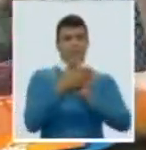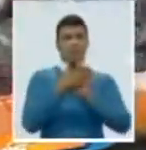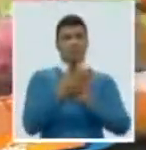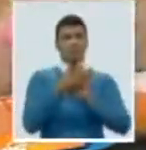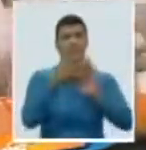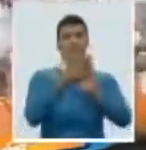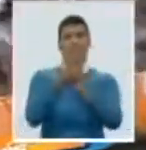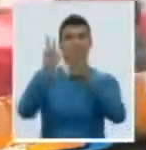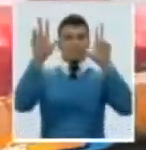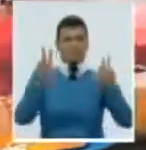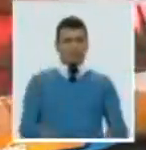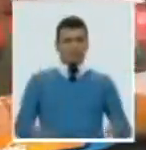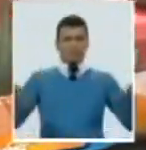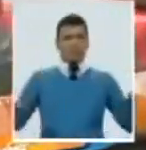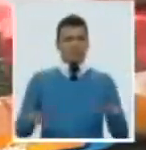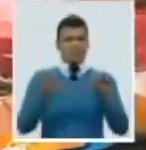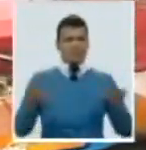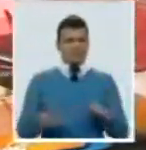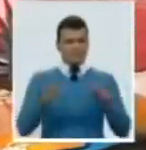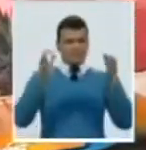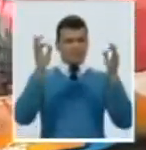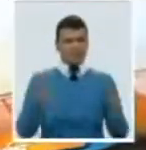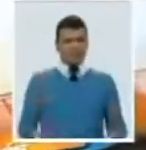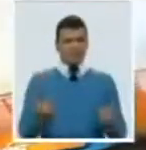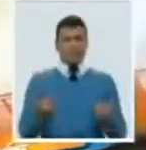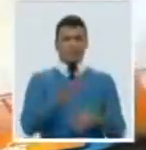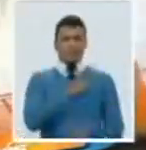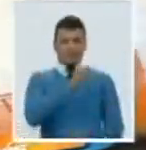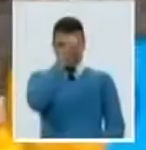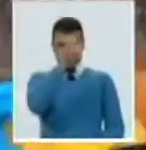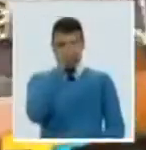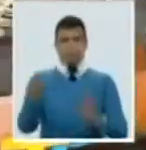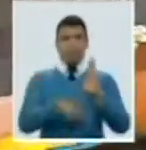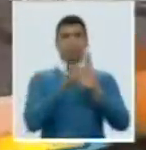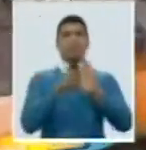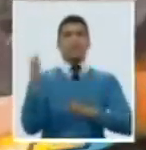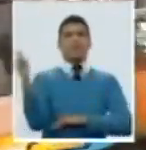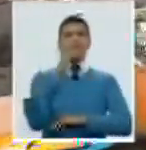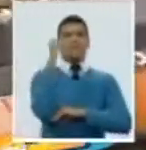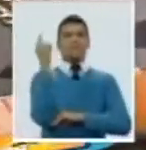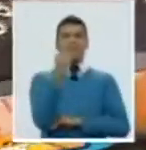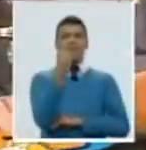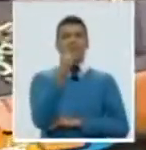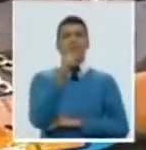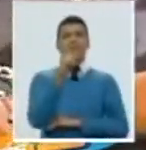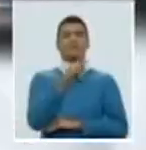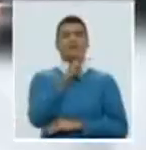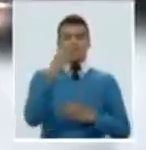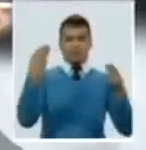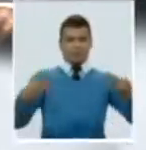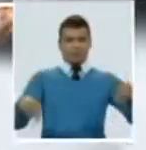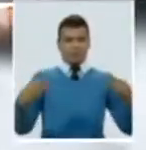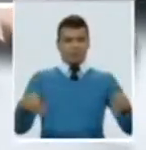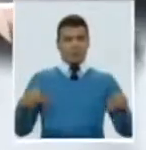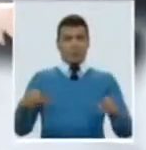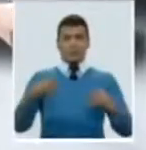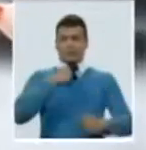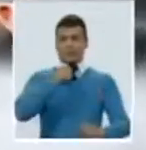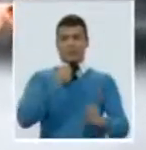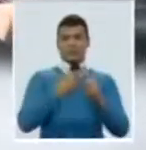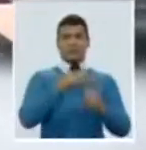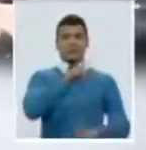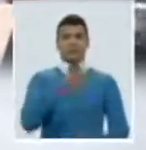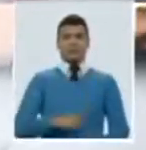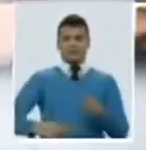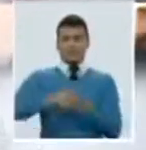Espere toda la información de las actividades que se disfrutan este fin de semana en la versión número 59 de la Feria de Tuluá. Noticiero Más